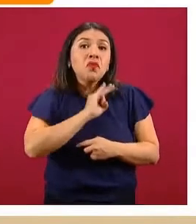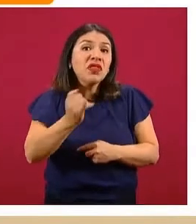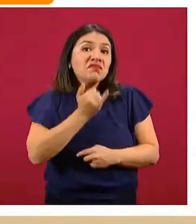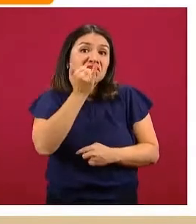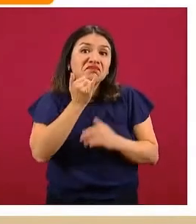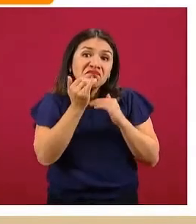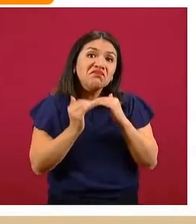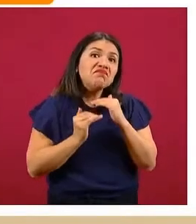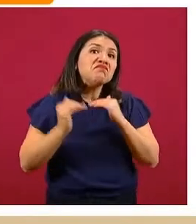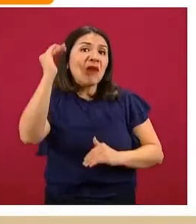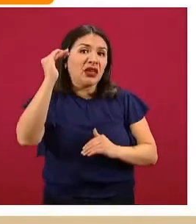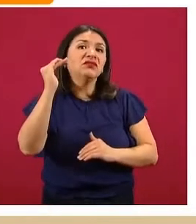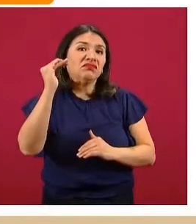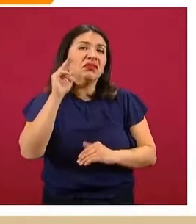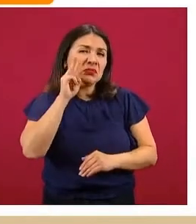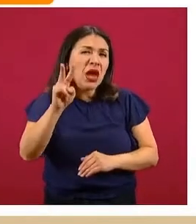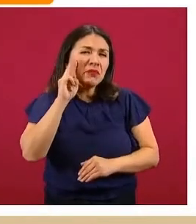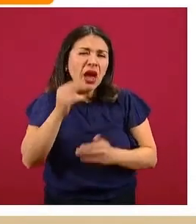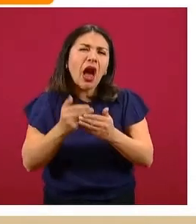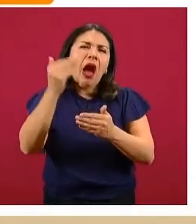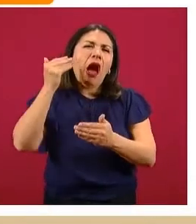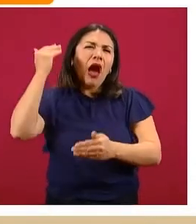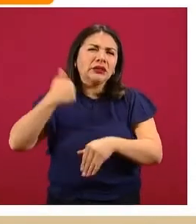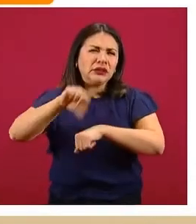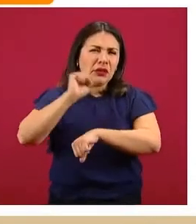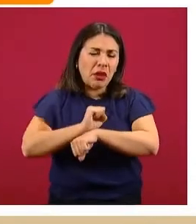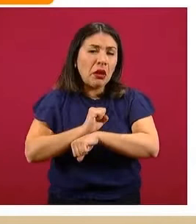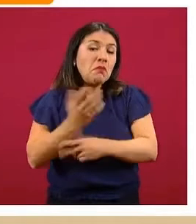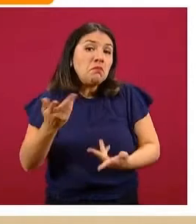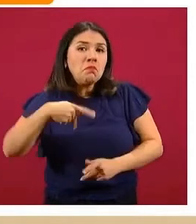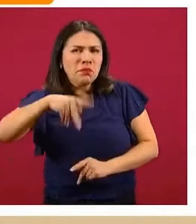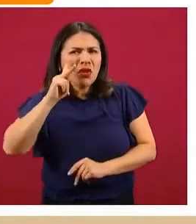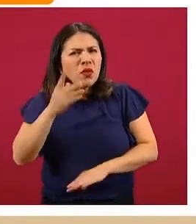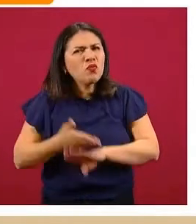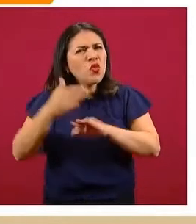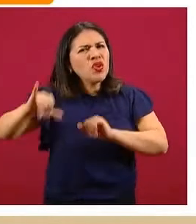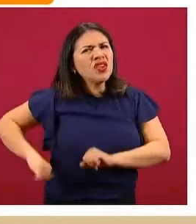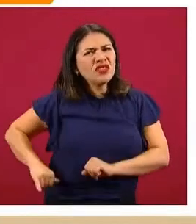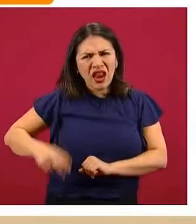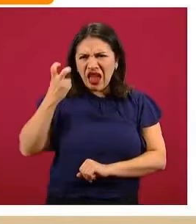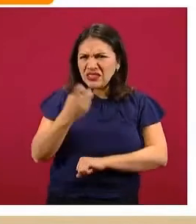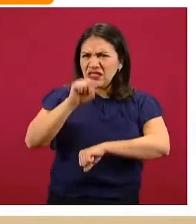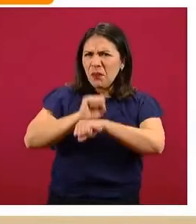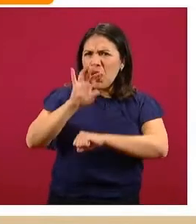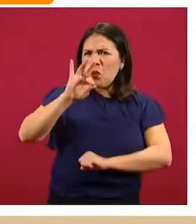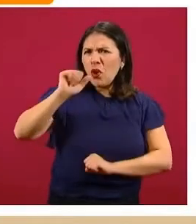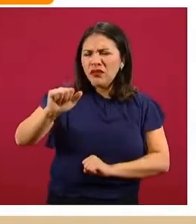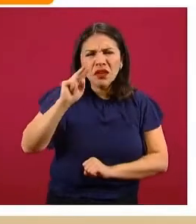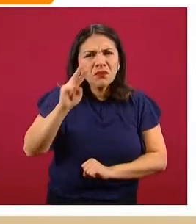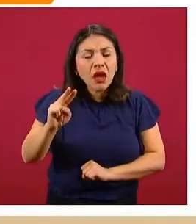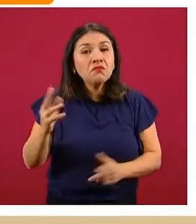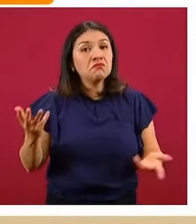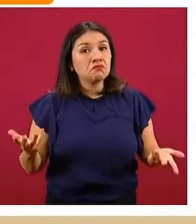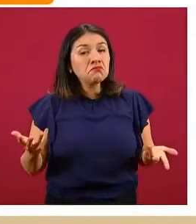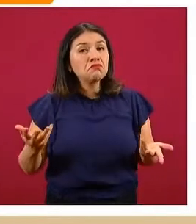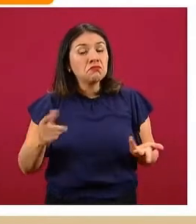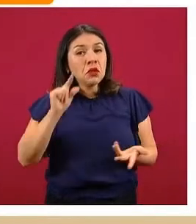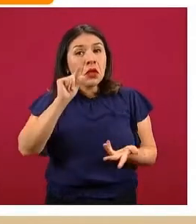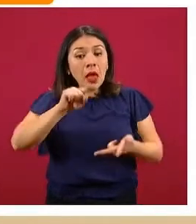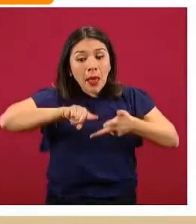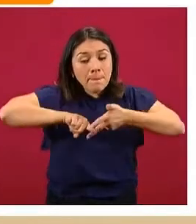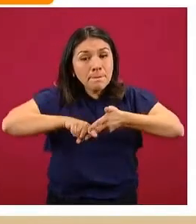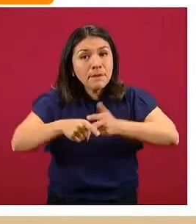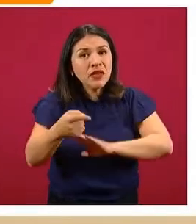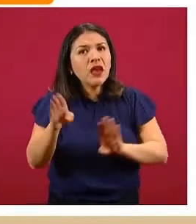como ya los hemos visto en semanas previas. Más sin embargo, interesante que la semana 46 prácticamente está abriendo